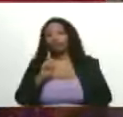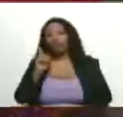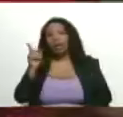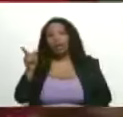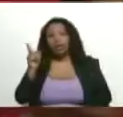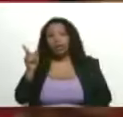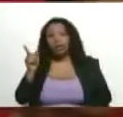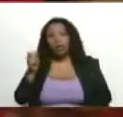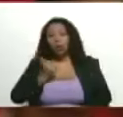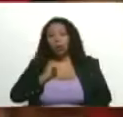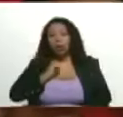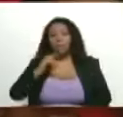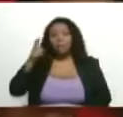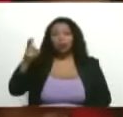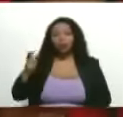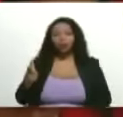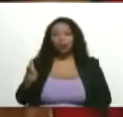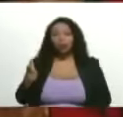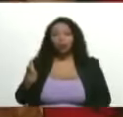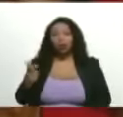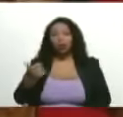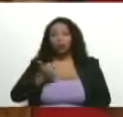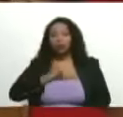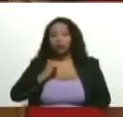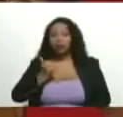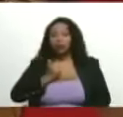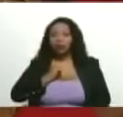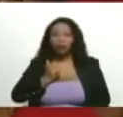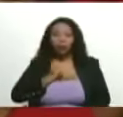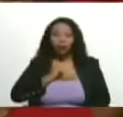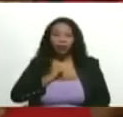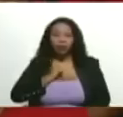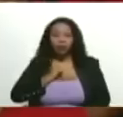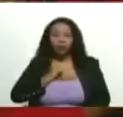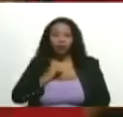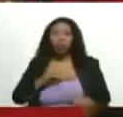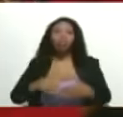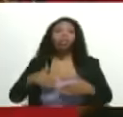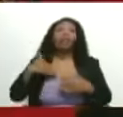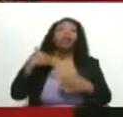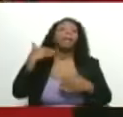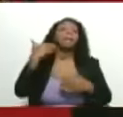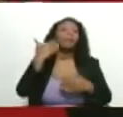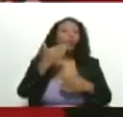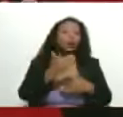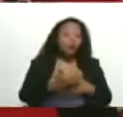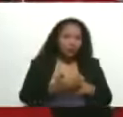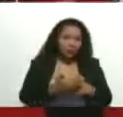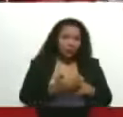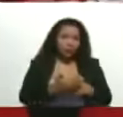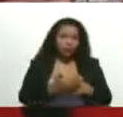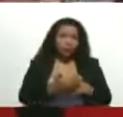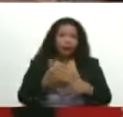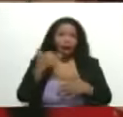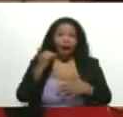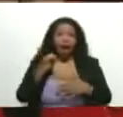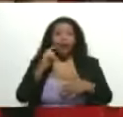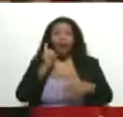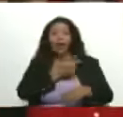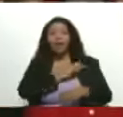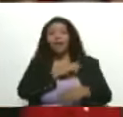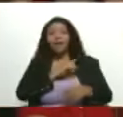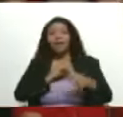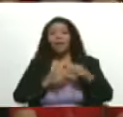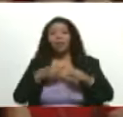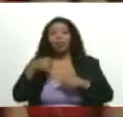cualquier ciudadano, cualquier. Luego, teniendo al jefe más tres,